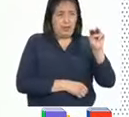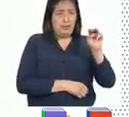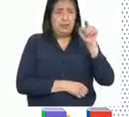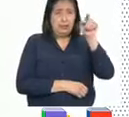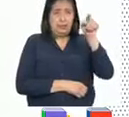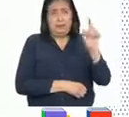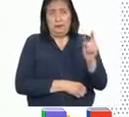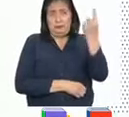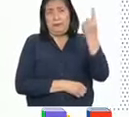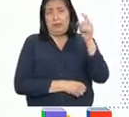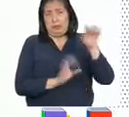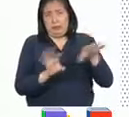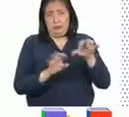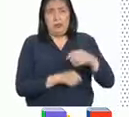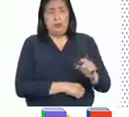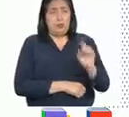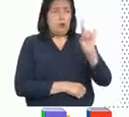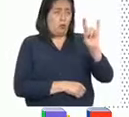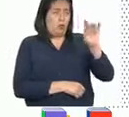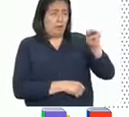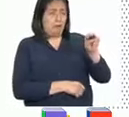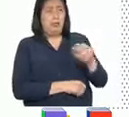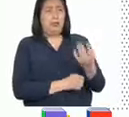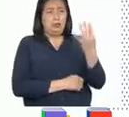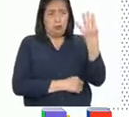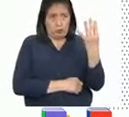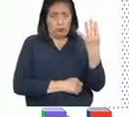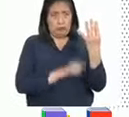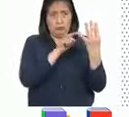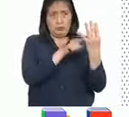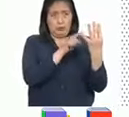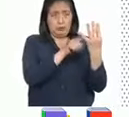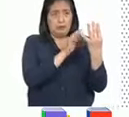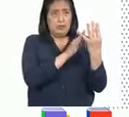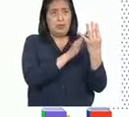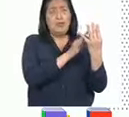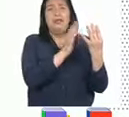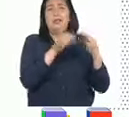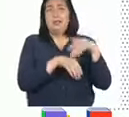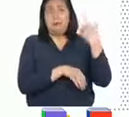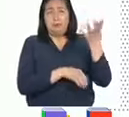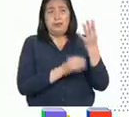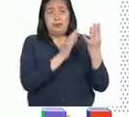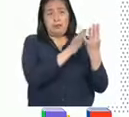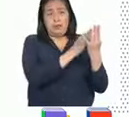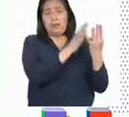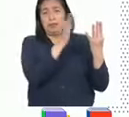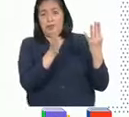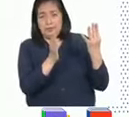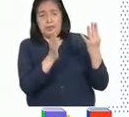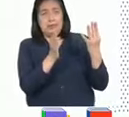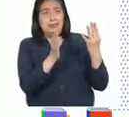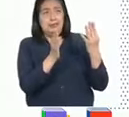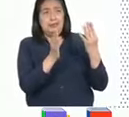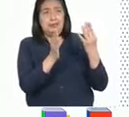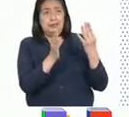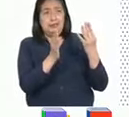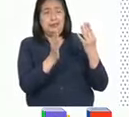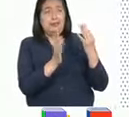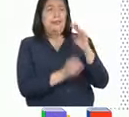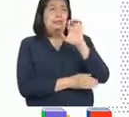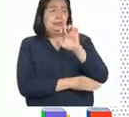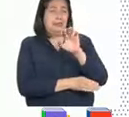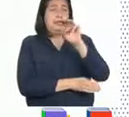será nuestro primer paso y vemos que es 4. El siguiente paso es observar la cifra que está a su